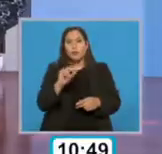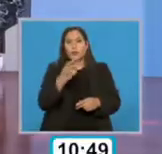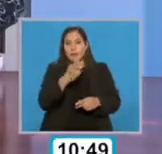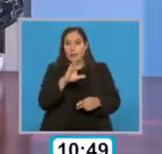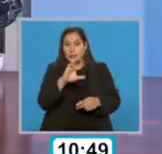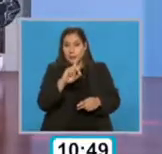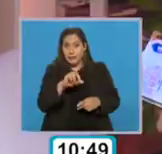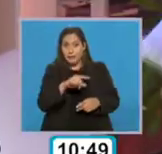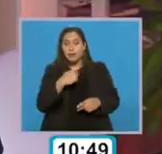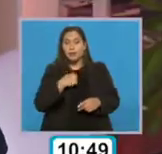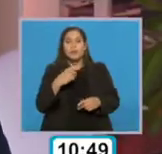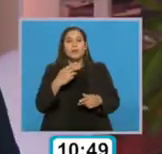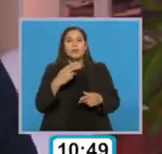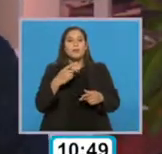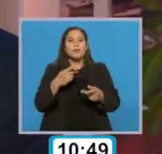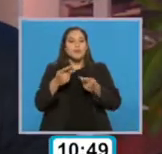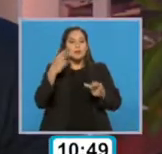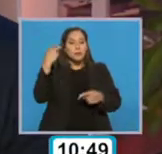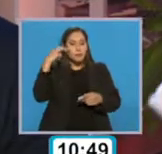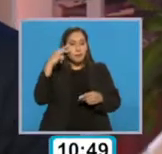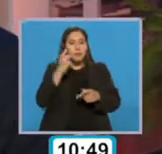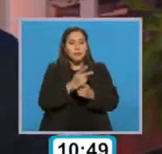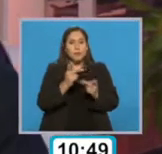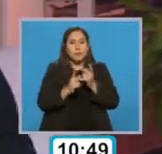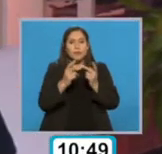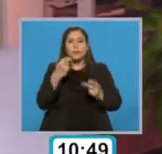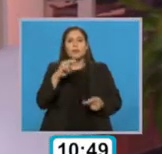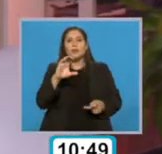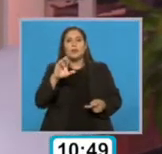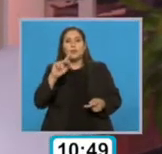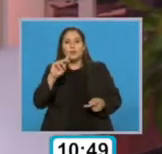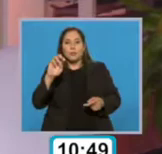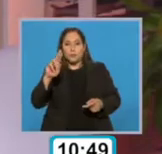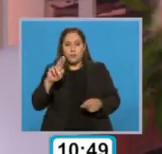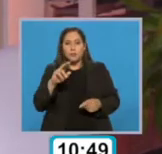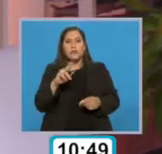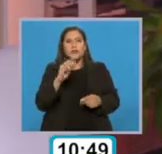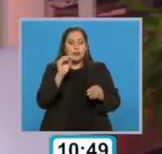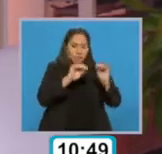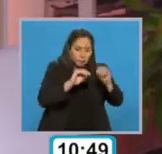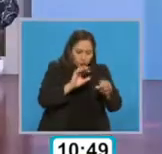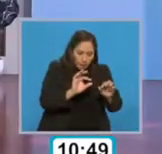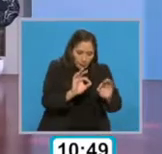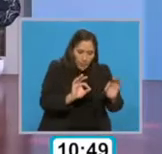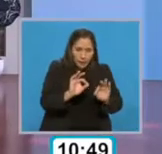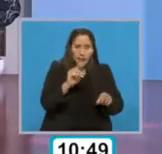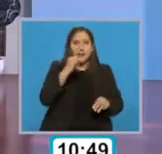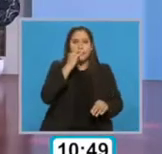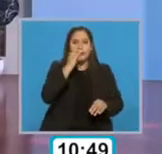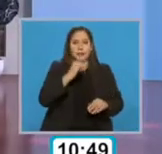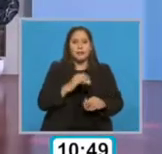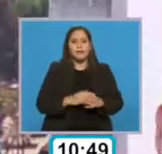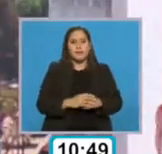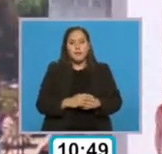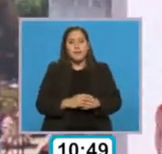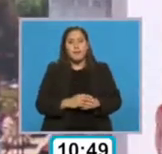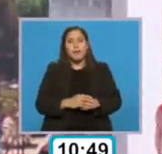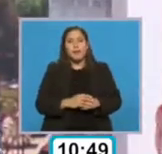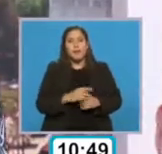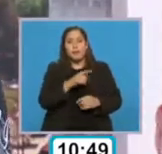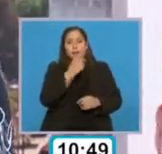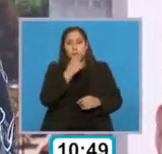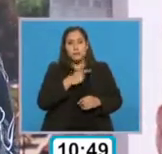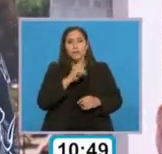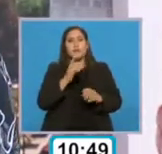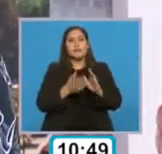lo revés? hice en Veracruz Ajá. con un productor muy bueno que se llama Cooper y lo mastericé en Italia. En Italia. En Italia se Ok, masterizó. sí, es que algo así me han platicado, Sí, que sí, te